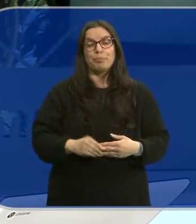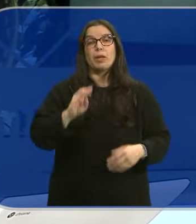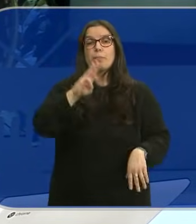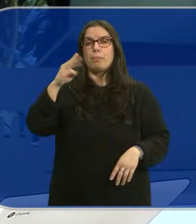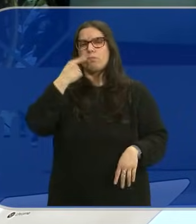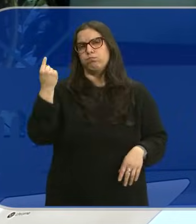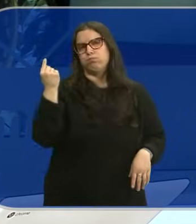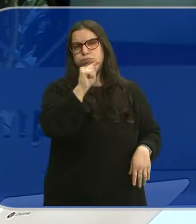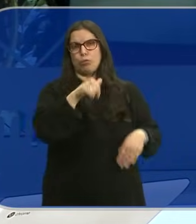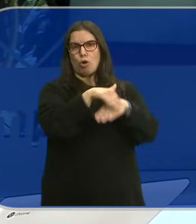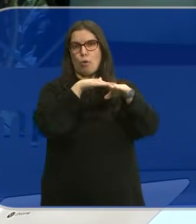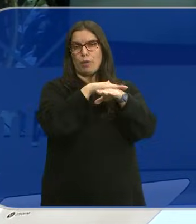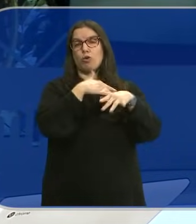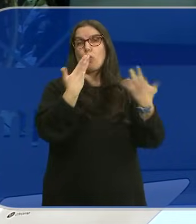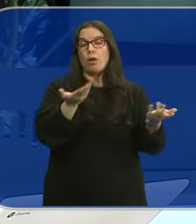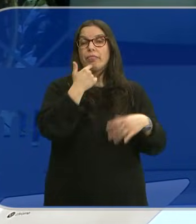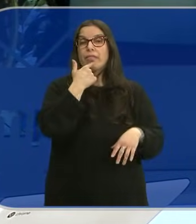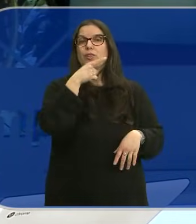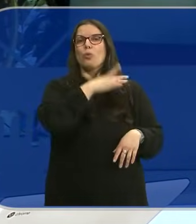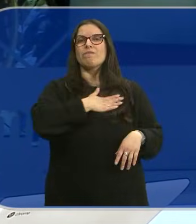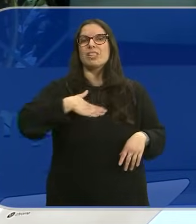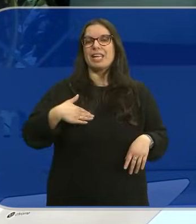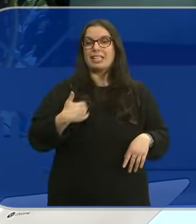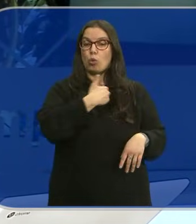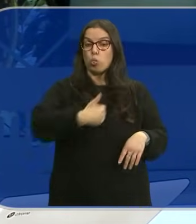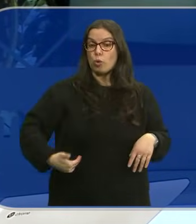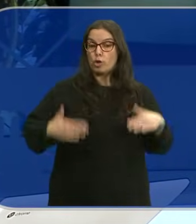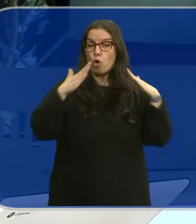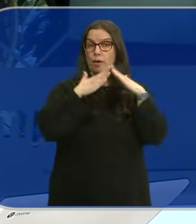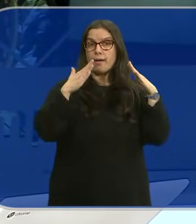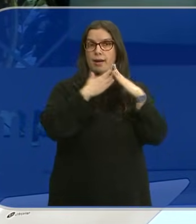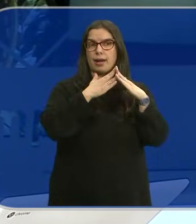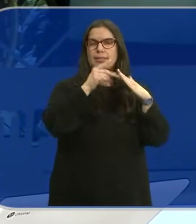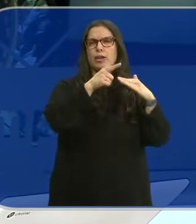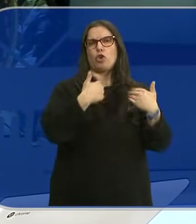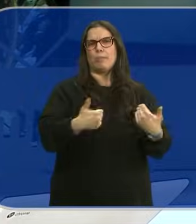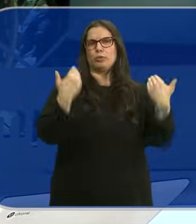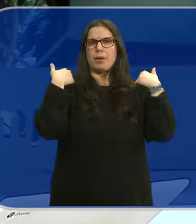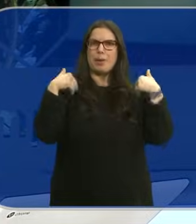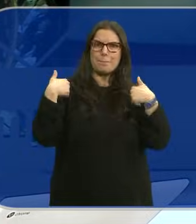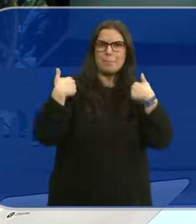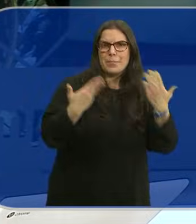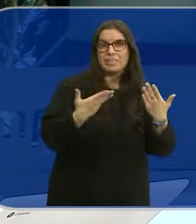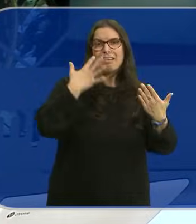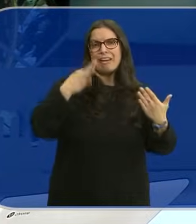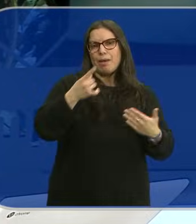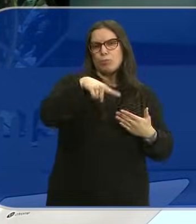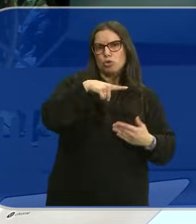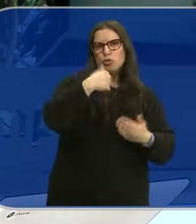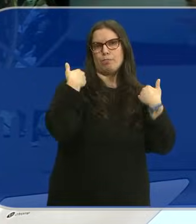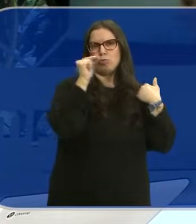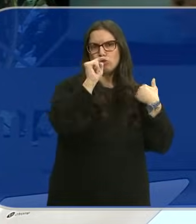PP arremete contra Moncloa por pretender que los propietarios de las viviendas carguen una responsabilidad del Ejecutivo.